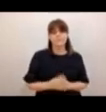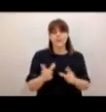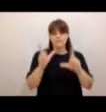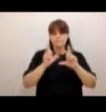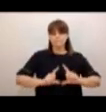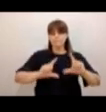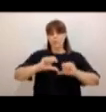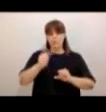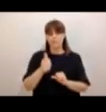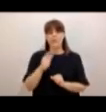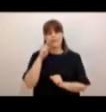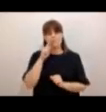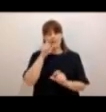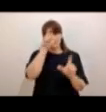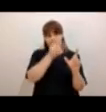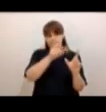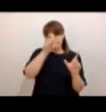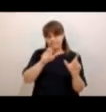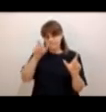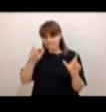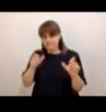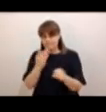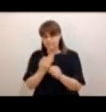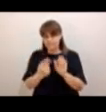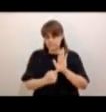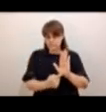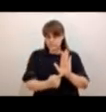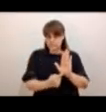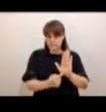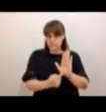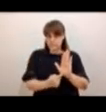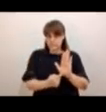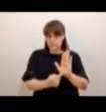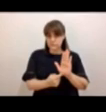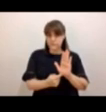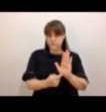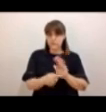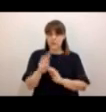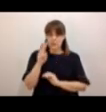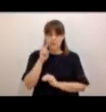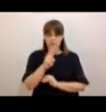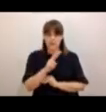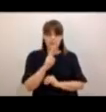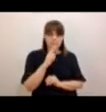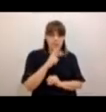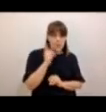en esta gráfica que les muestro ahora que espero que se vea un poco mejor